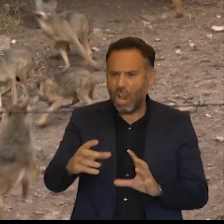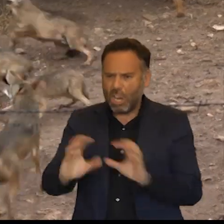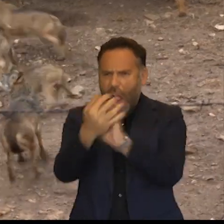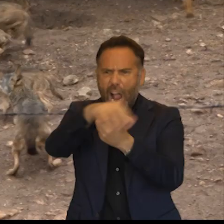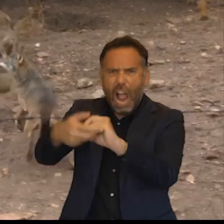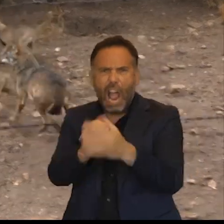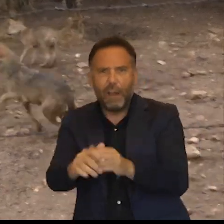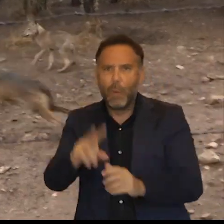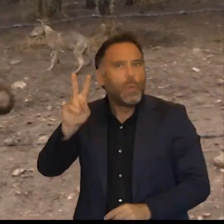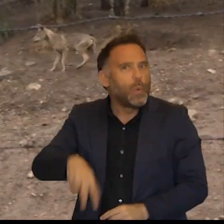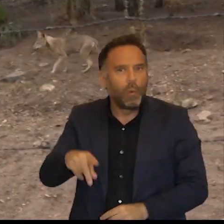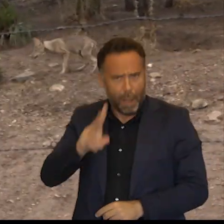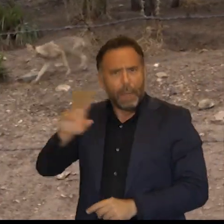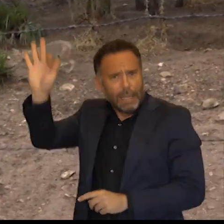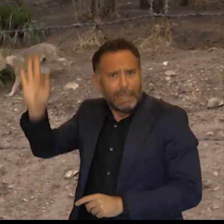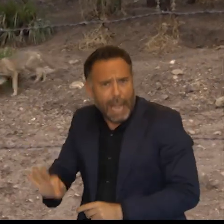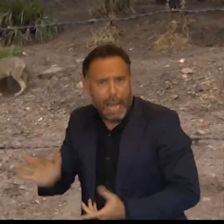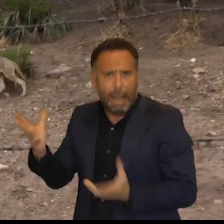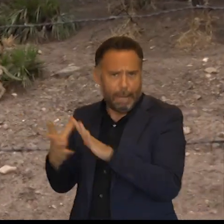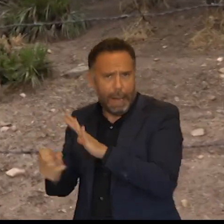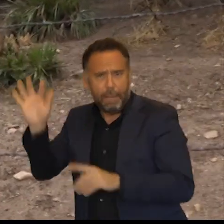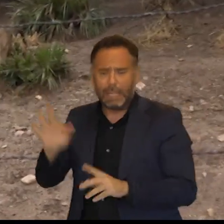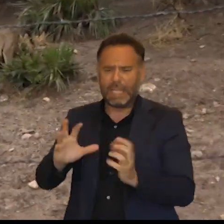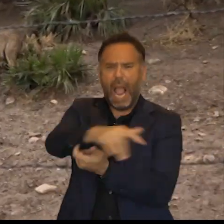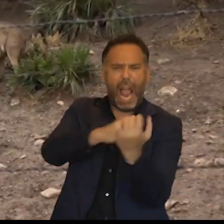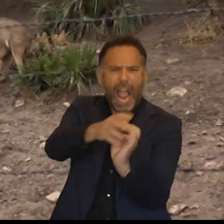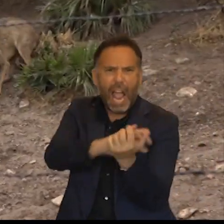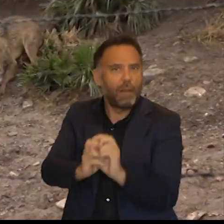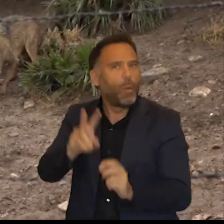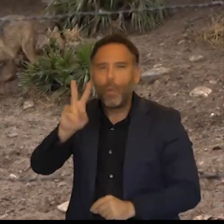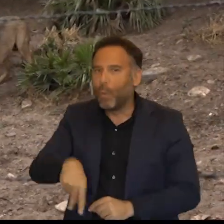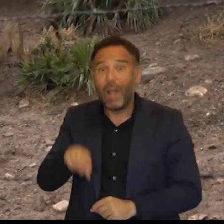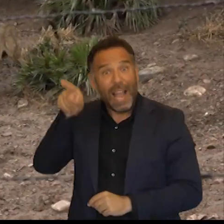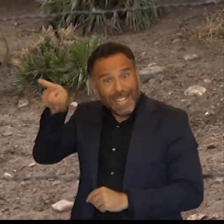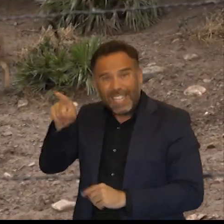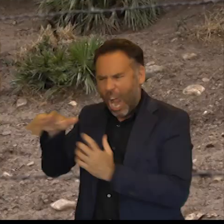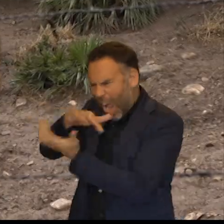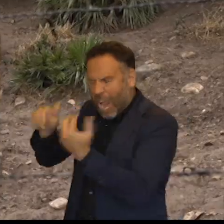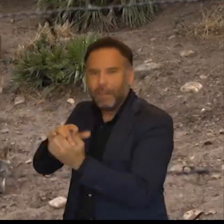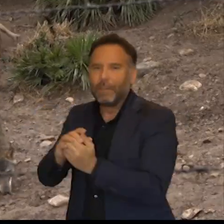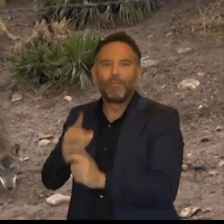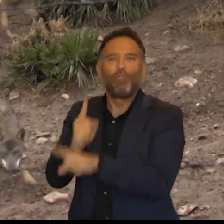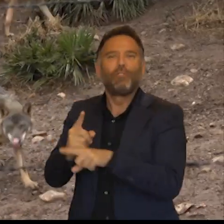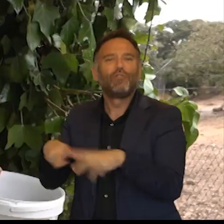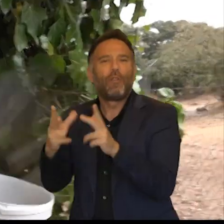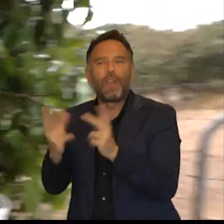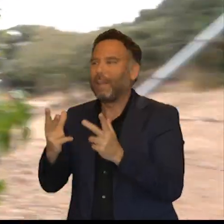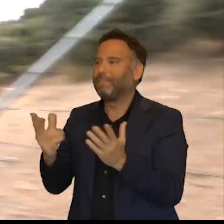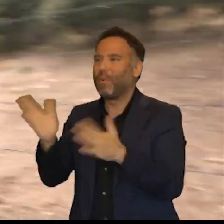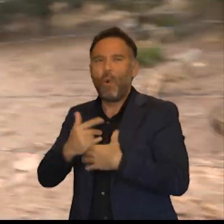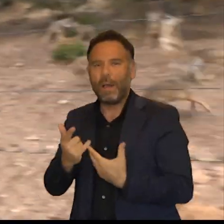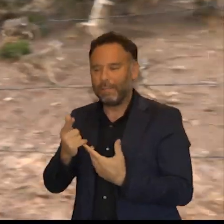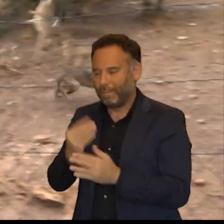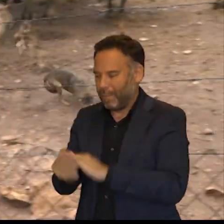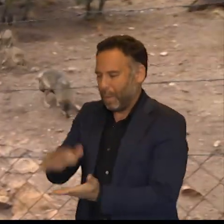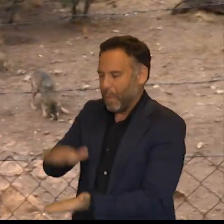la tele o en grabaciones que se pelean. No se pelean. Esos son lobos antisociales. Sí, sí. No se criaban bien. Tienen